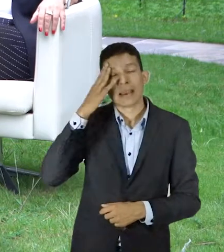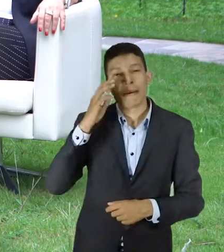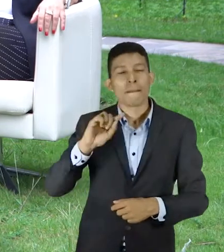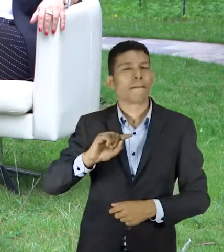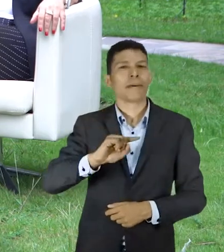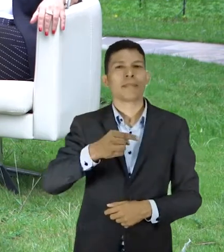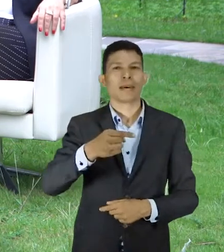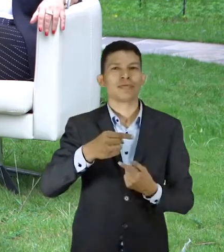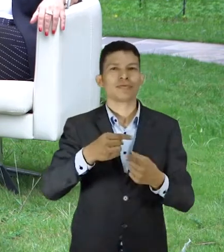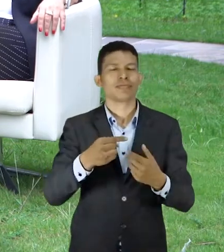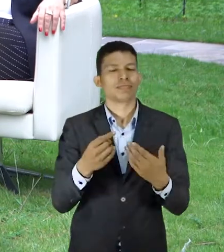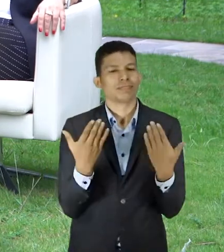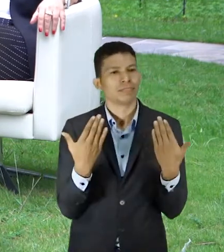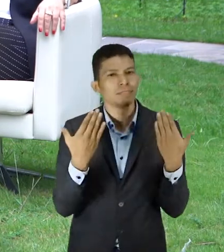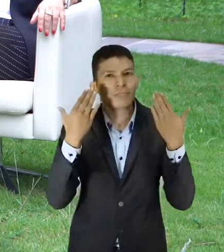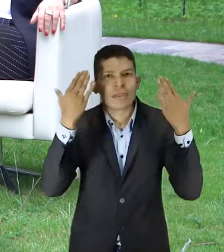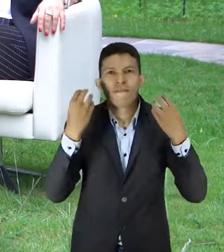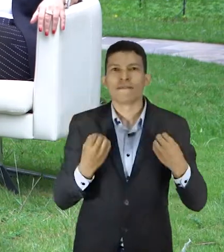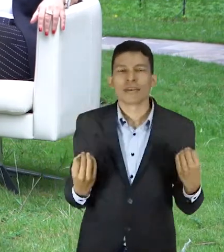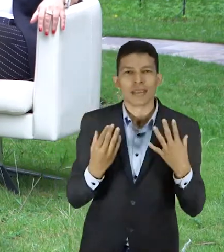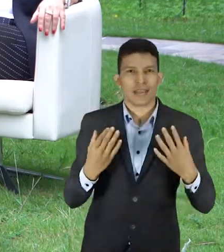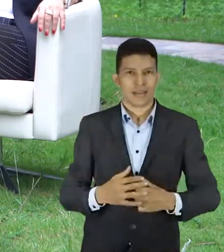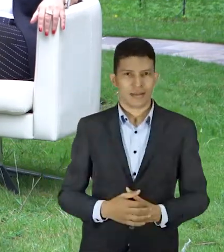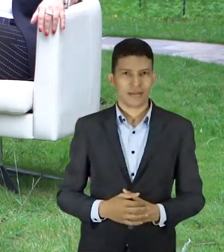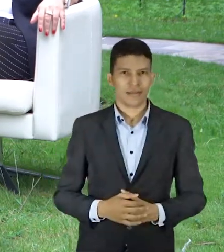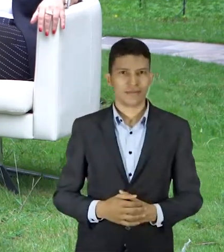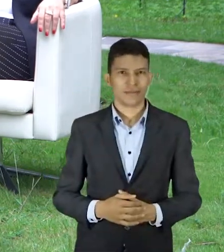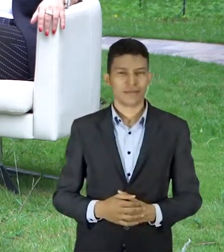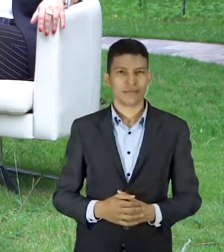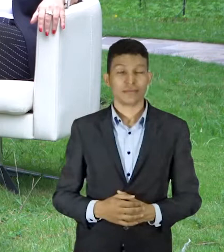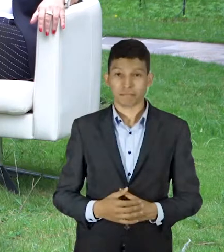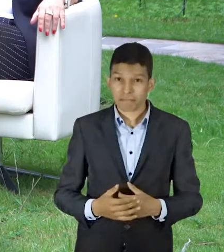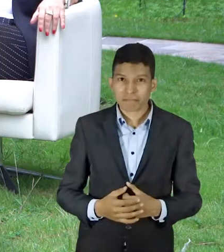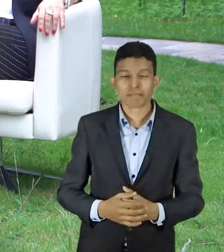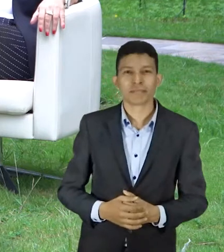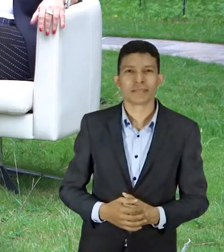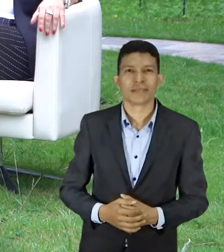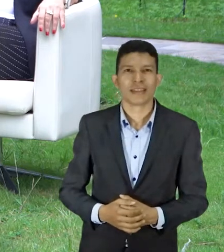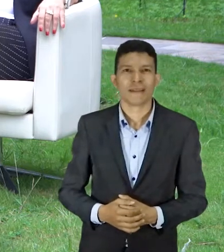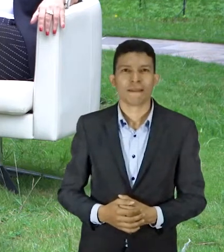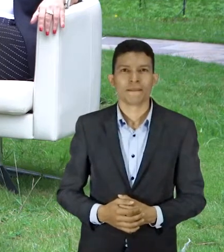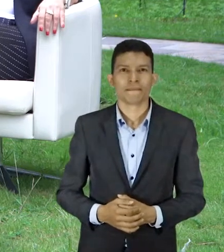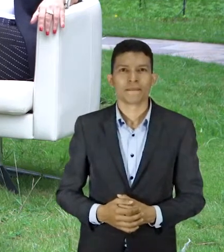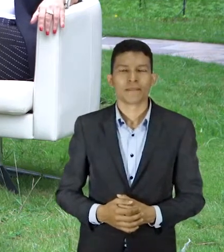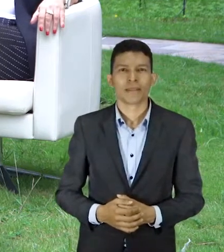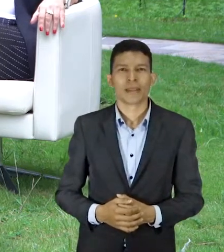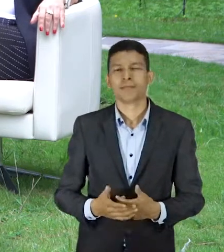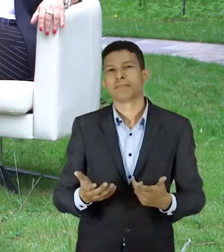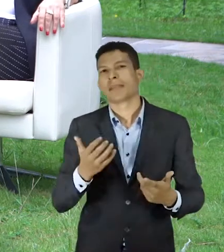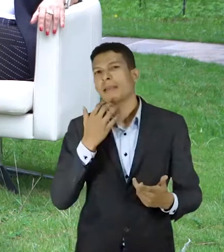eso da muchísima fortaleza. Entonces,